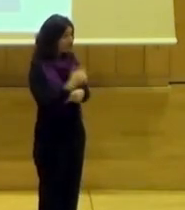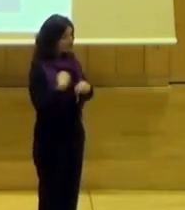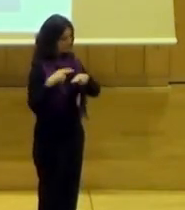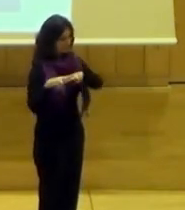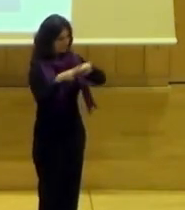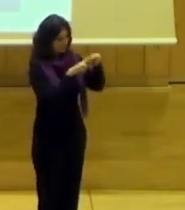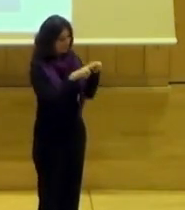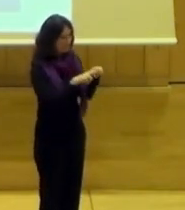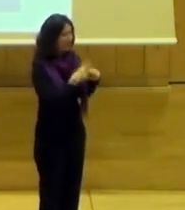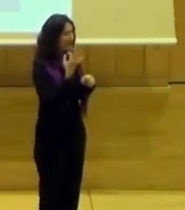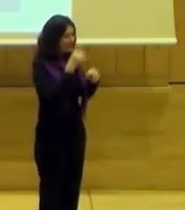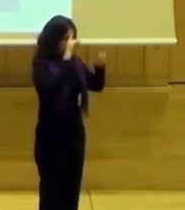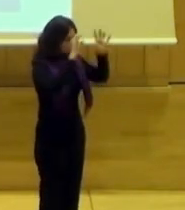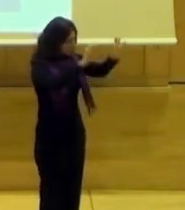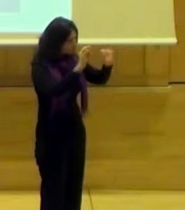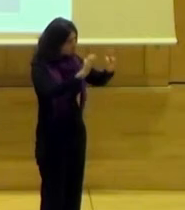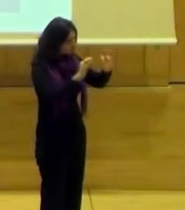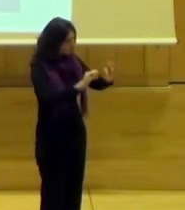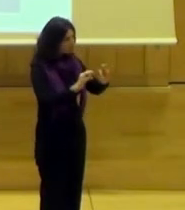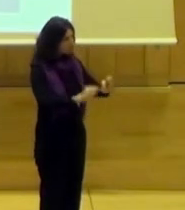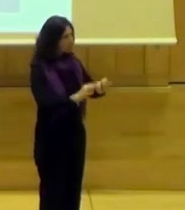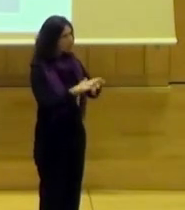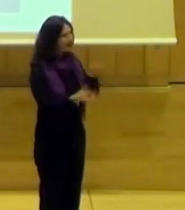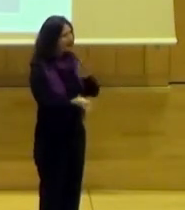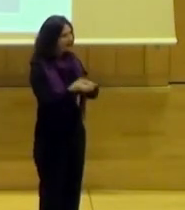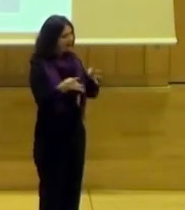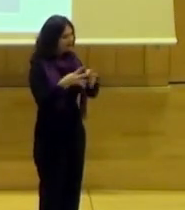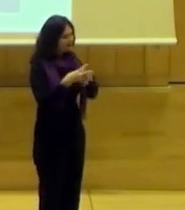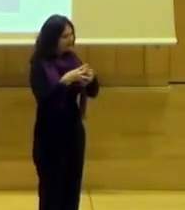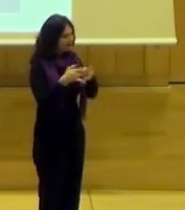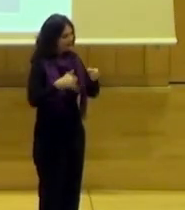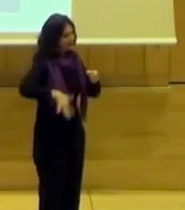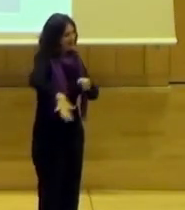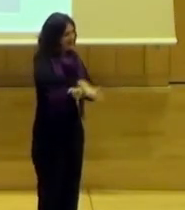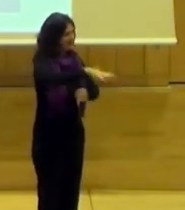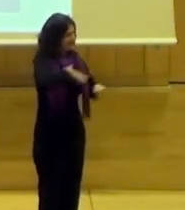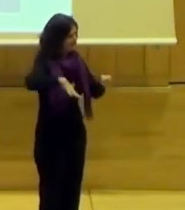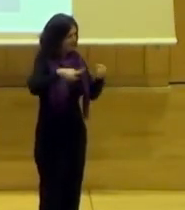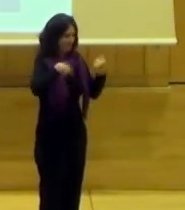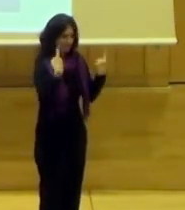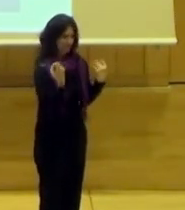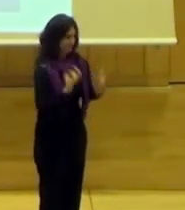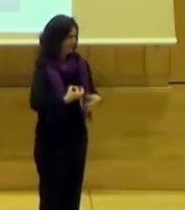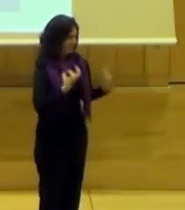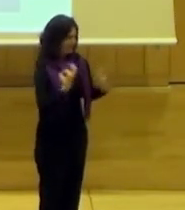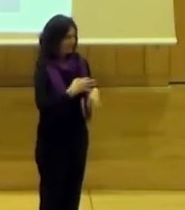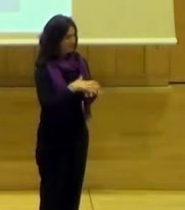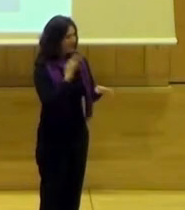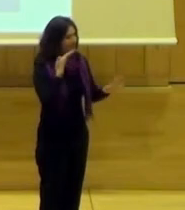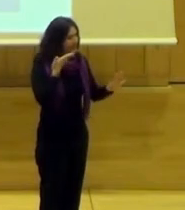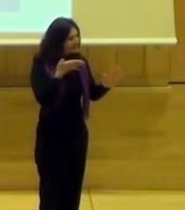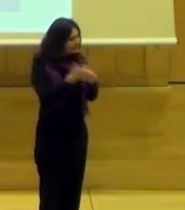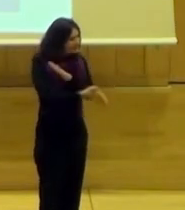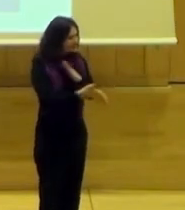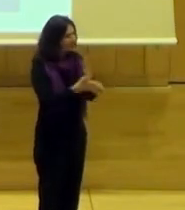hacía falta era concretarlo en crear una infraestructura de datos espacial que era necesaria para dar un